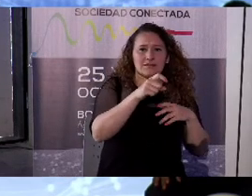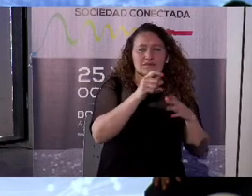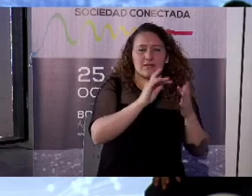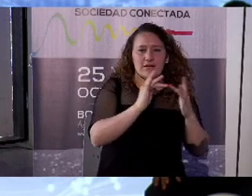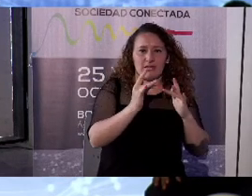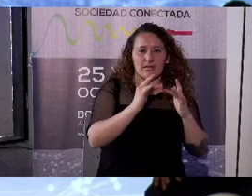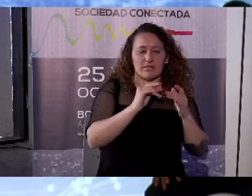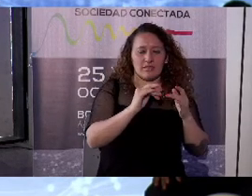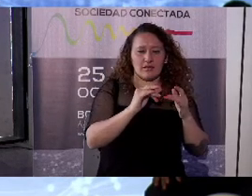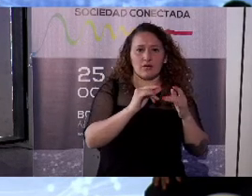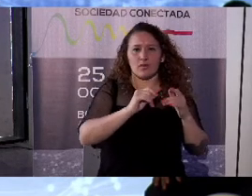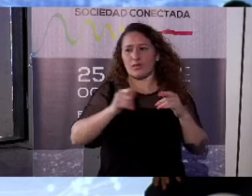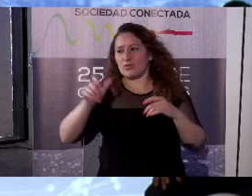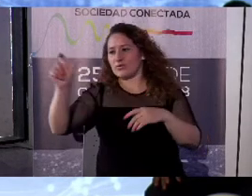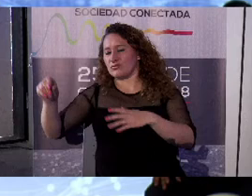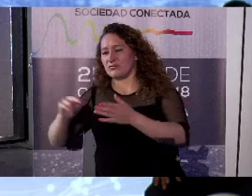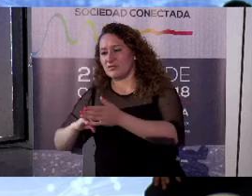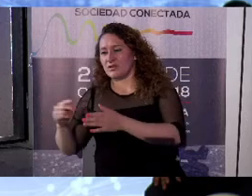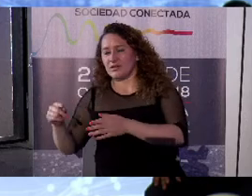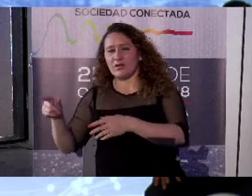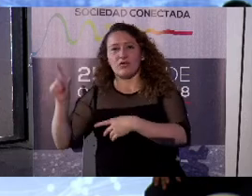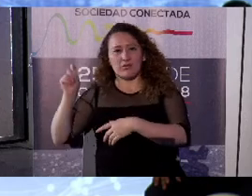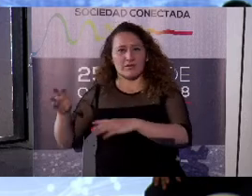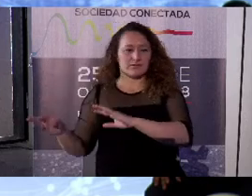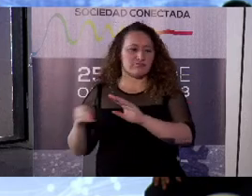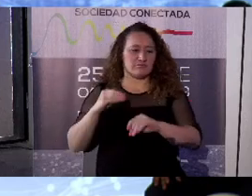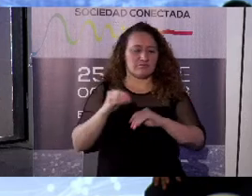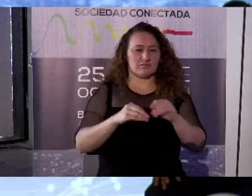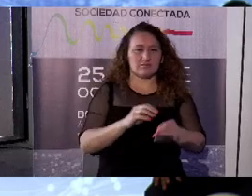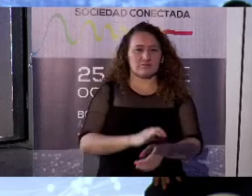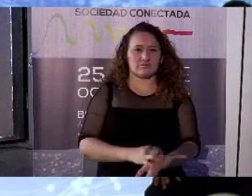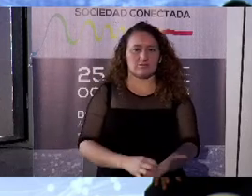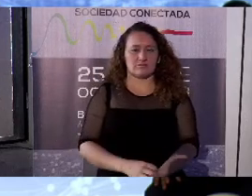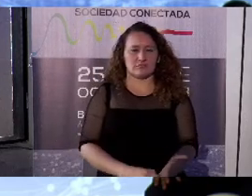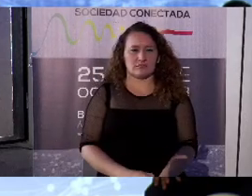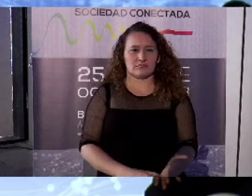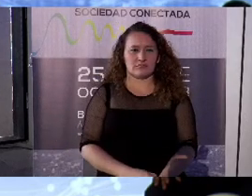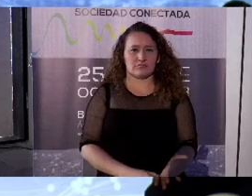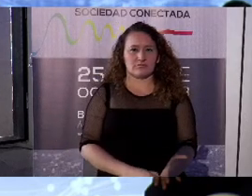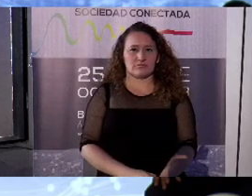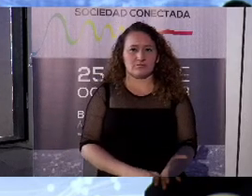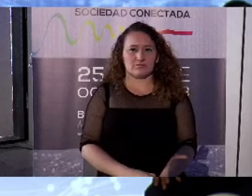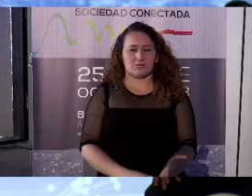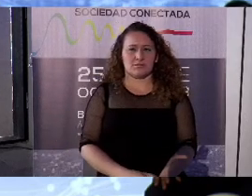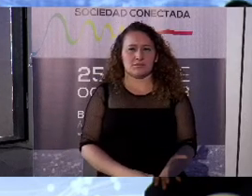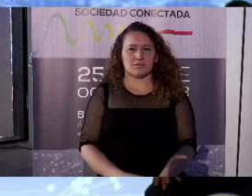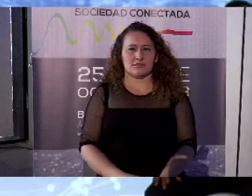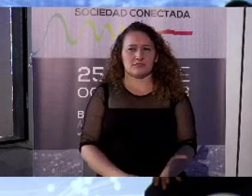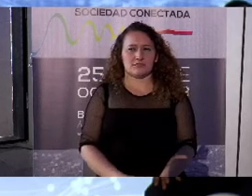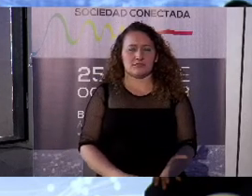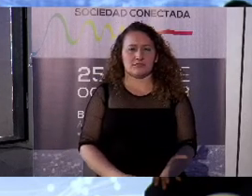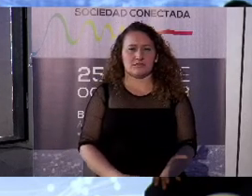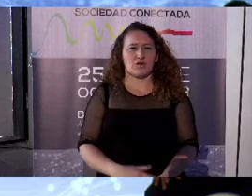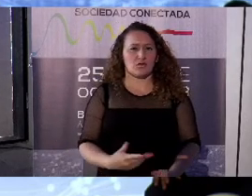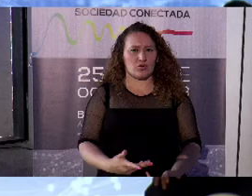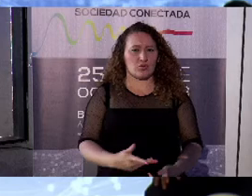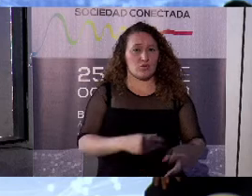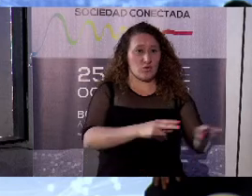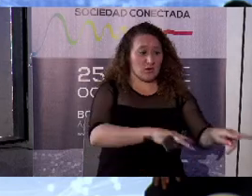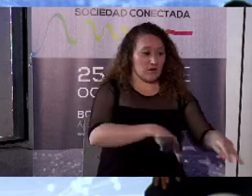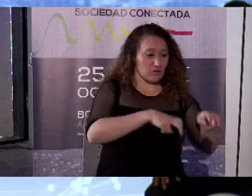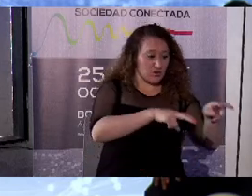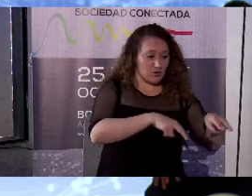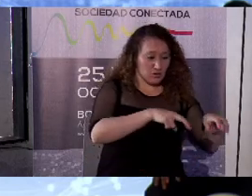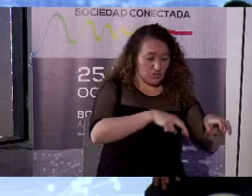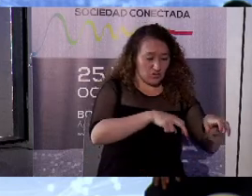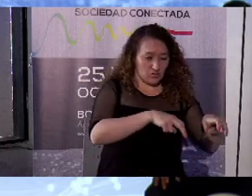y el técnico que lo tiene que implementar o sea estamos estamos tratando de Traducir las variables Cuáles son las variables que necesita el agrónomo para que podamos